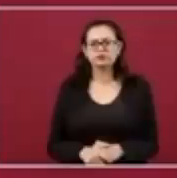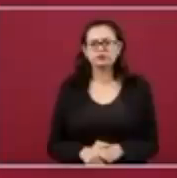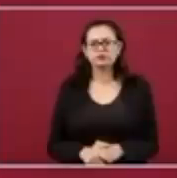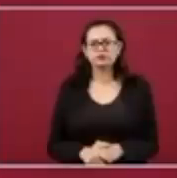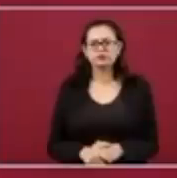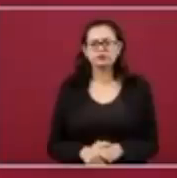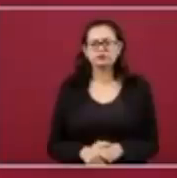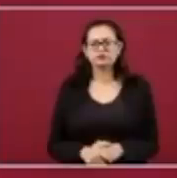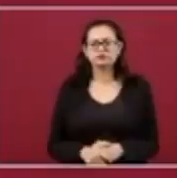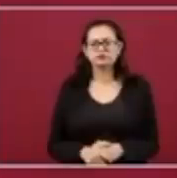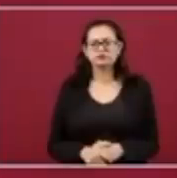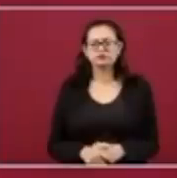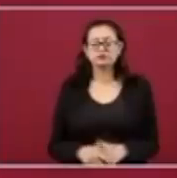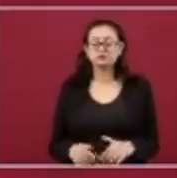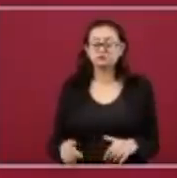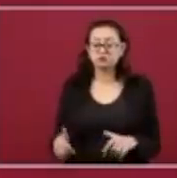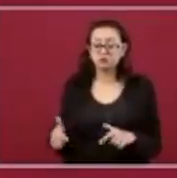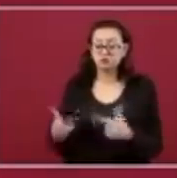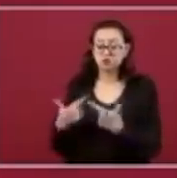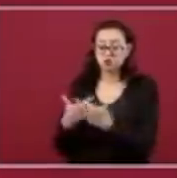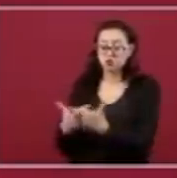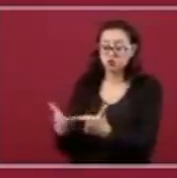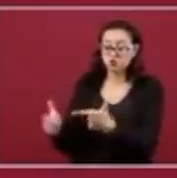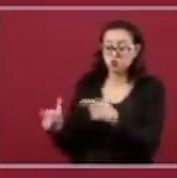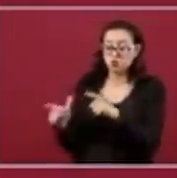se constituyen para